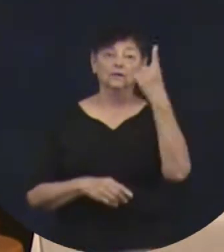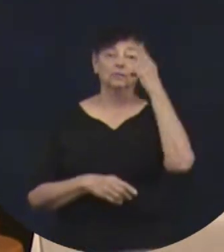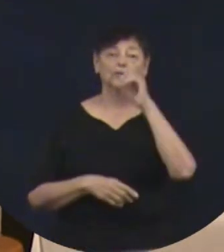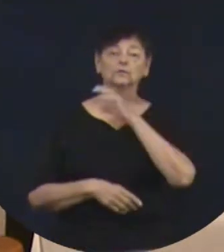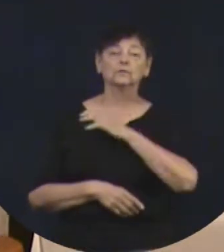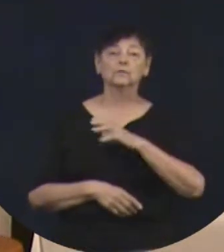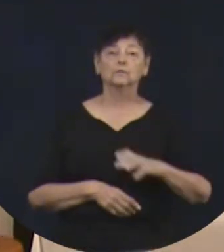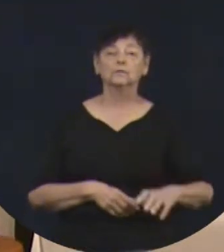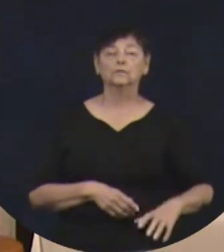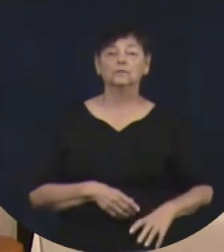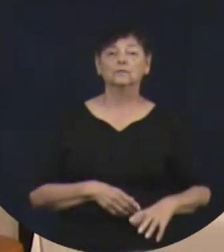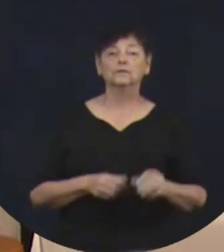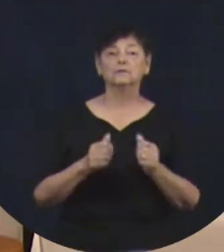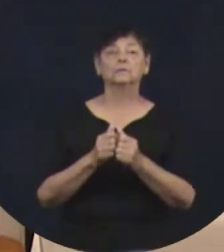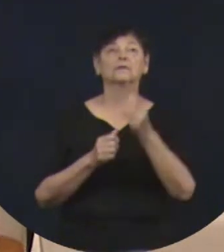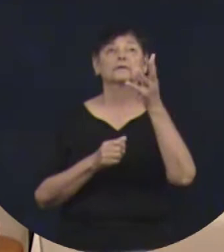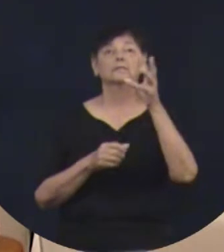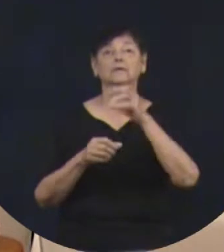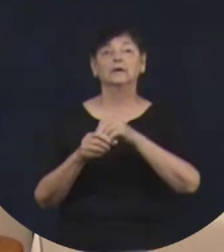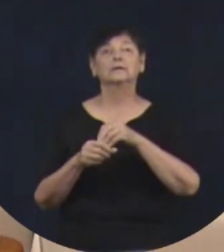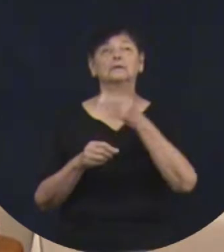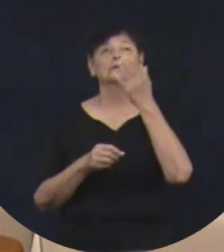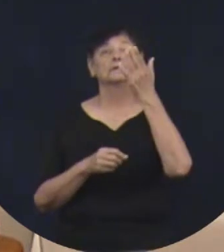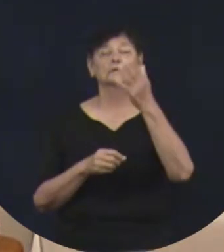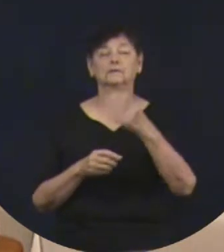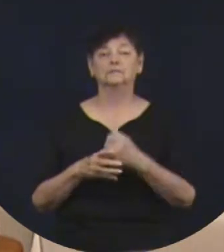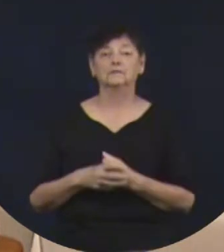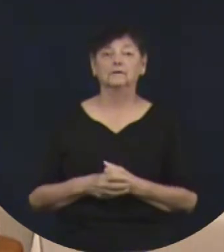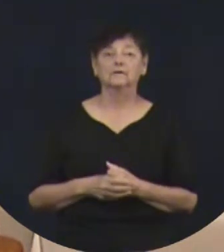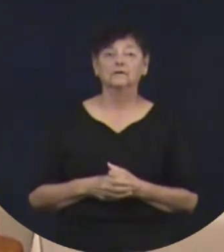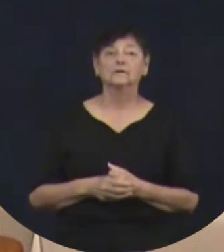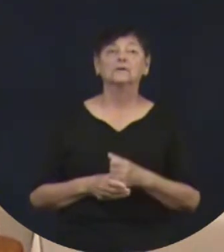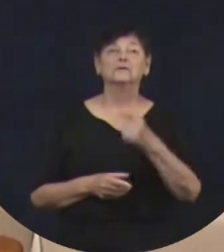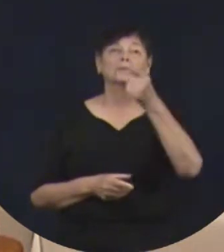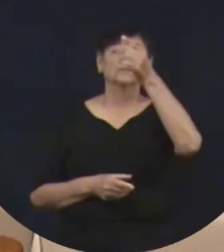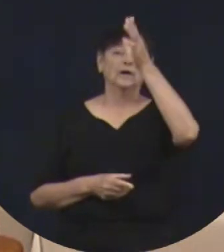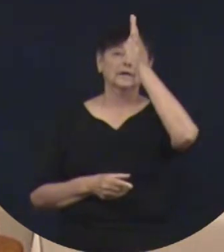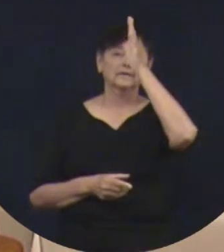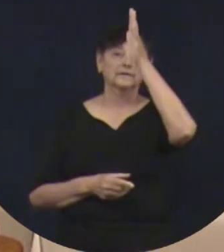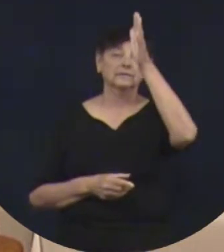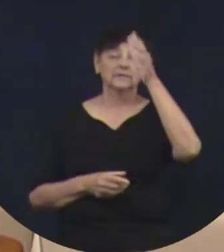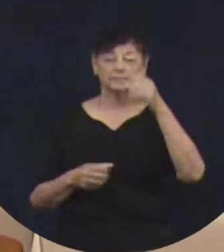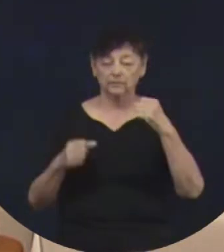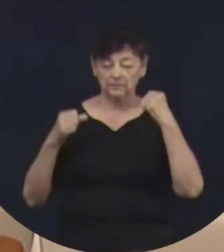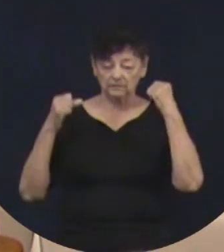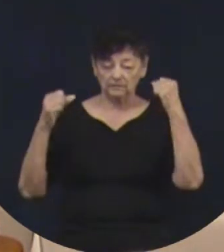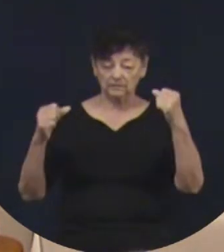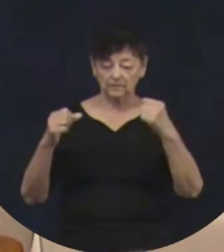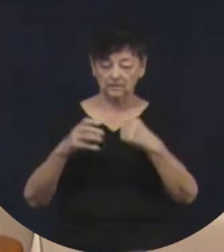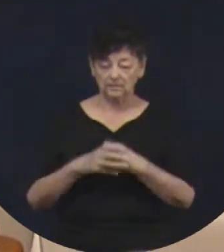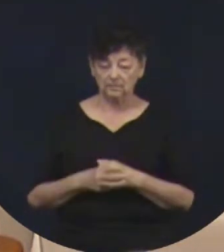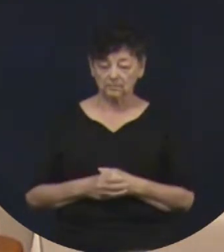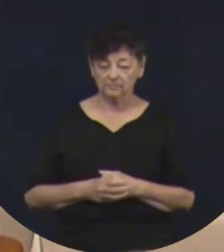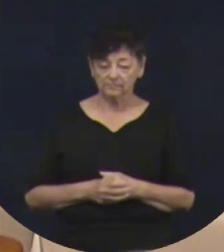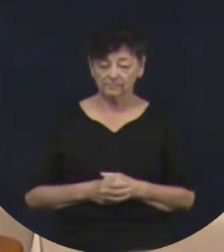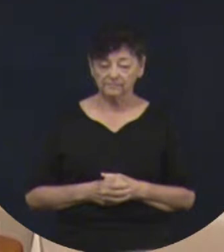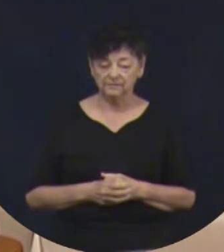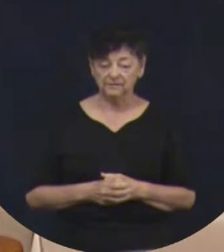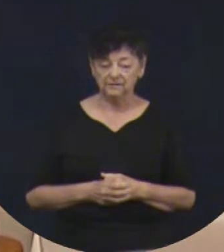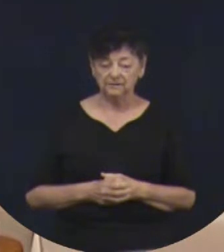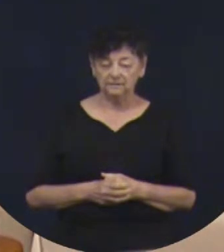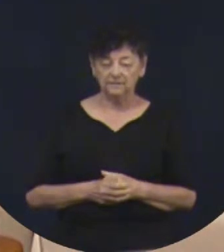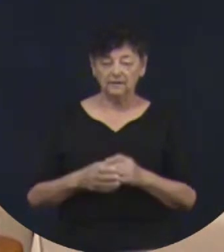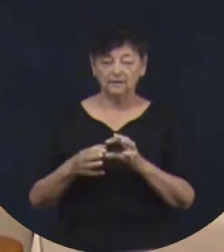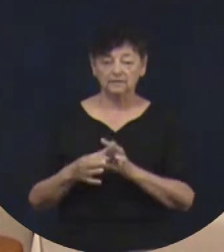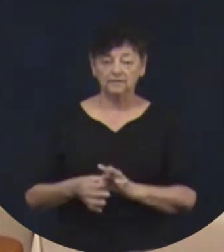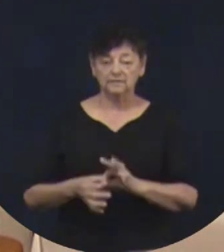Por Cristo, con Él y en Él, a ti Dios Padre omnipotente, en